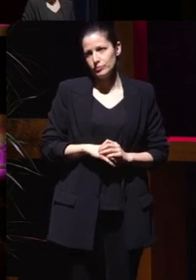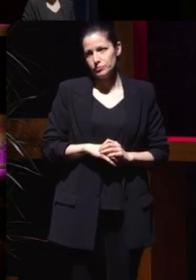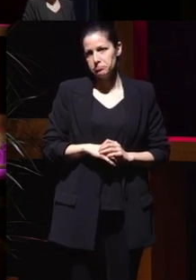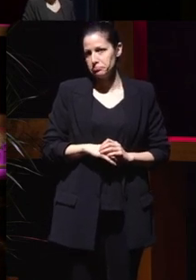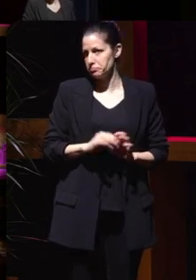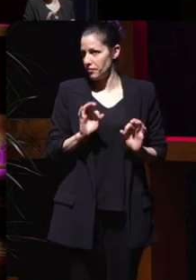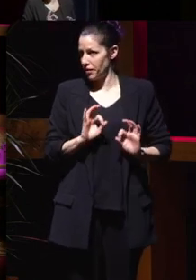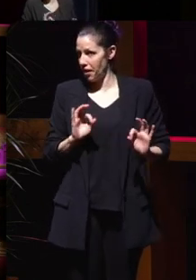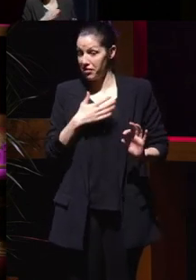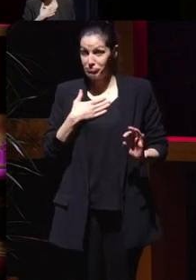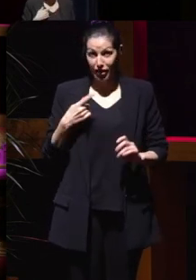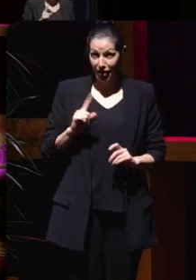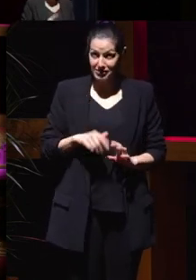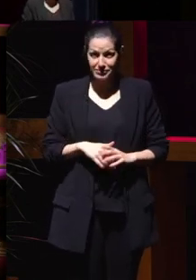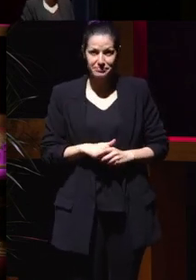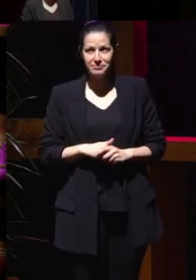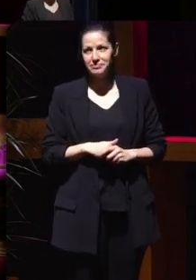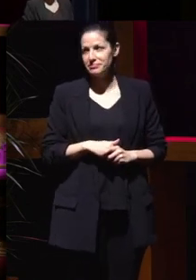no querés bueno